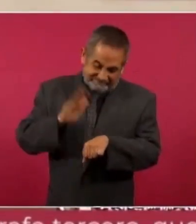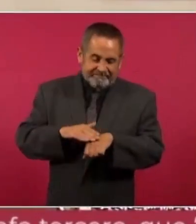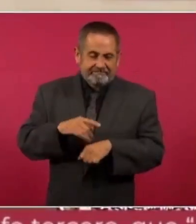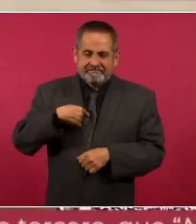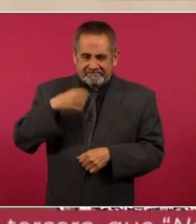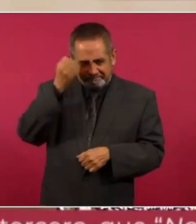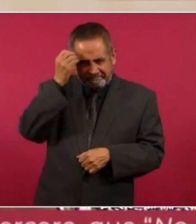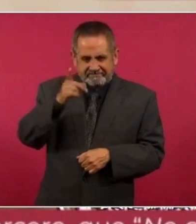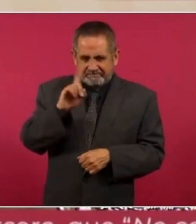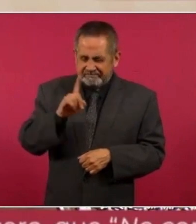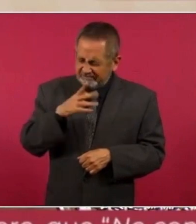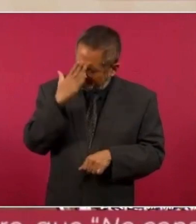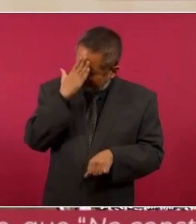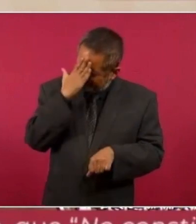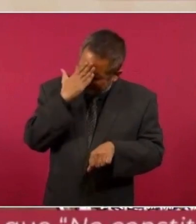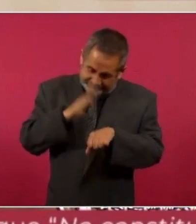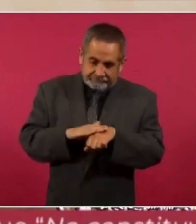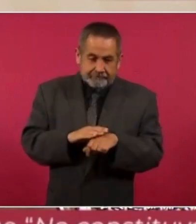que los